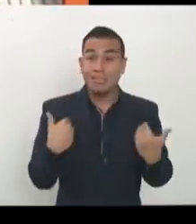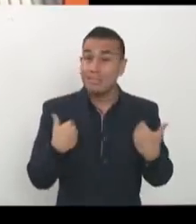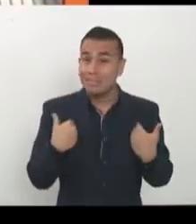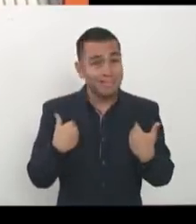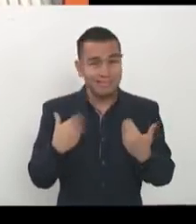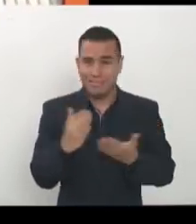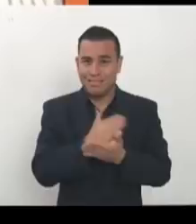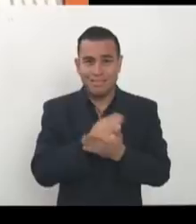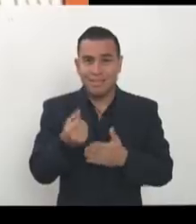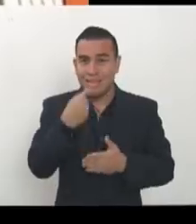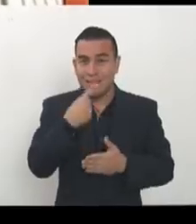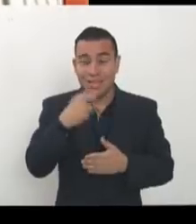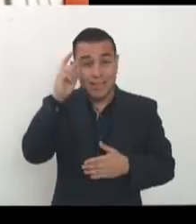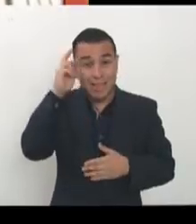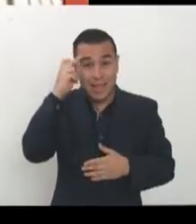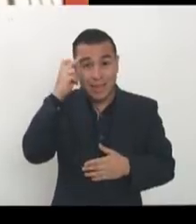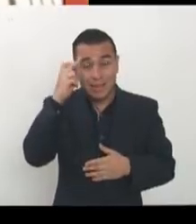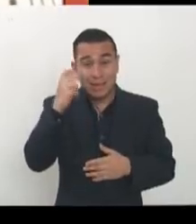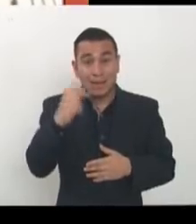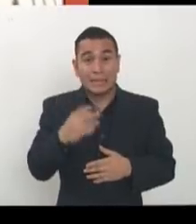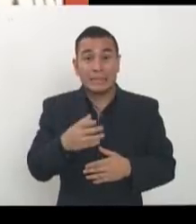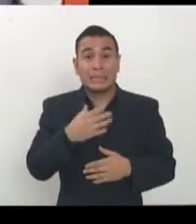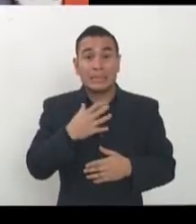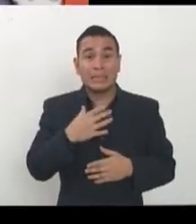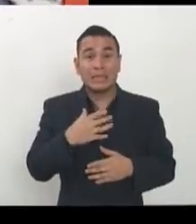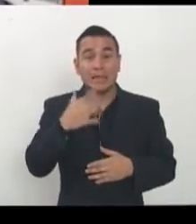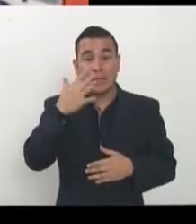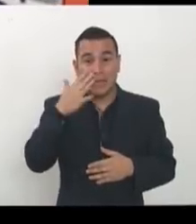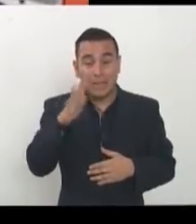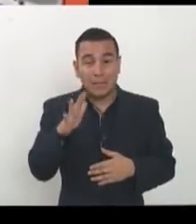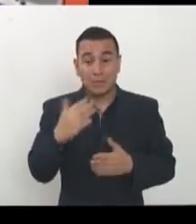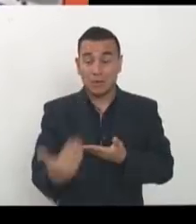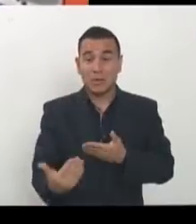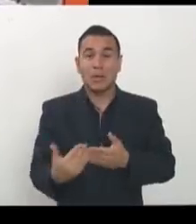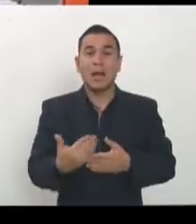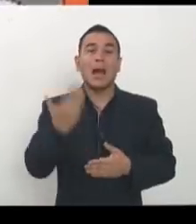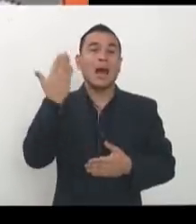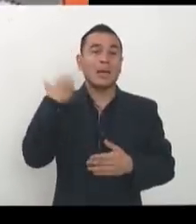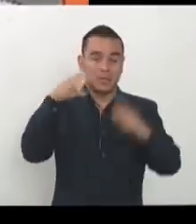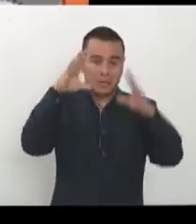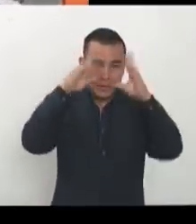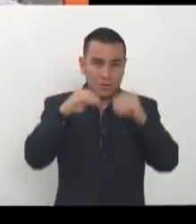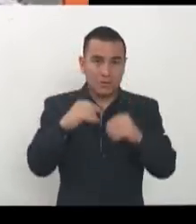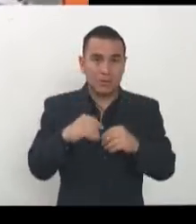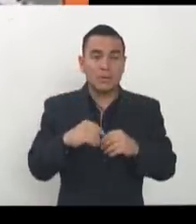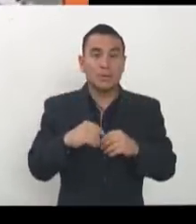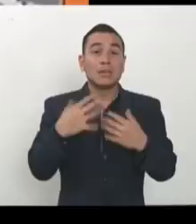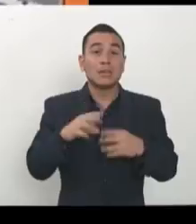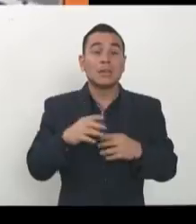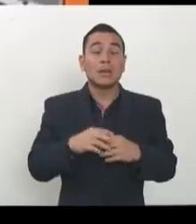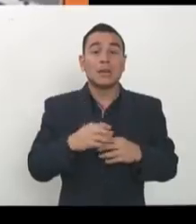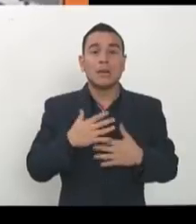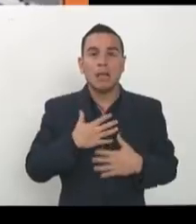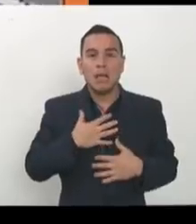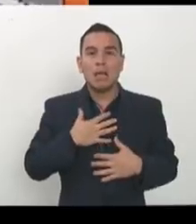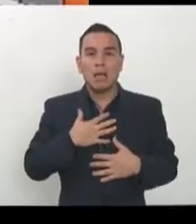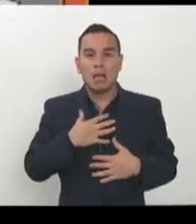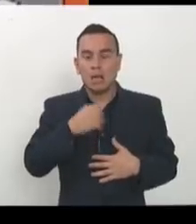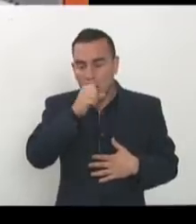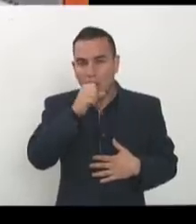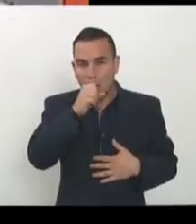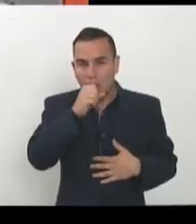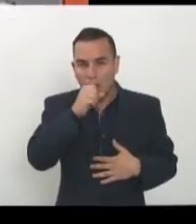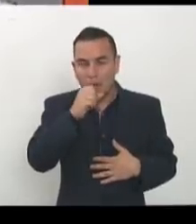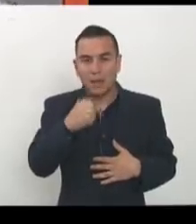tú sabes la impotencia que tener una mujer que estén trabajando se como tuve la otra noche que ya está en dubai gravísimas y ve a su